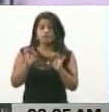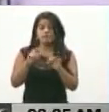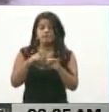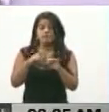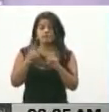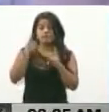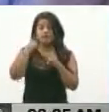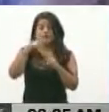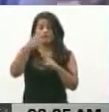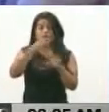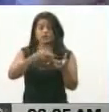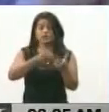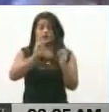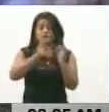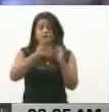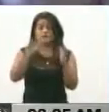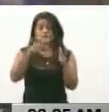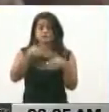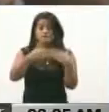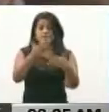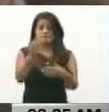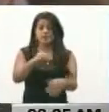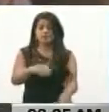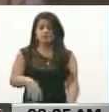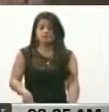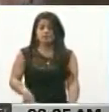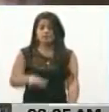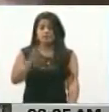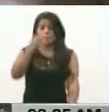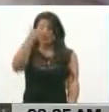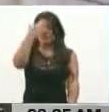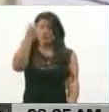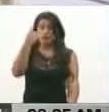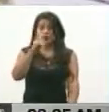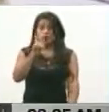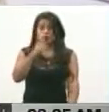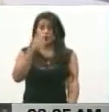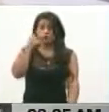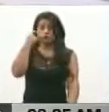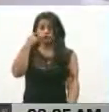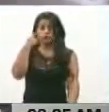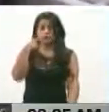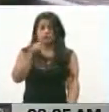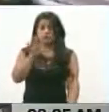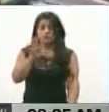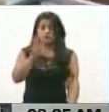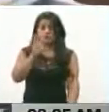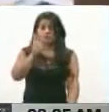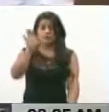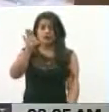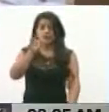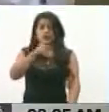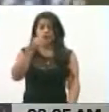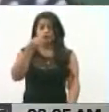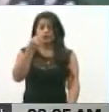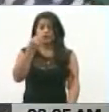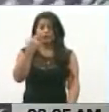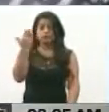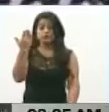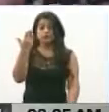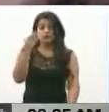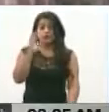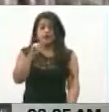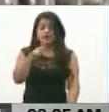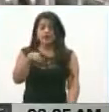darle luz verde. Sin olvidar esto, obviamente. Sí, jamás sin olvidarlo, pero esa es la patria, esos son los jóvenes. Claro. Esto que está